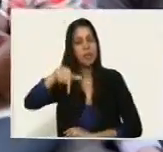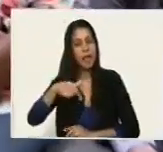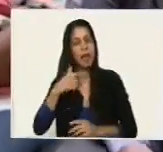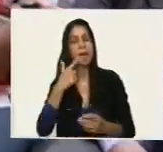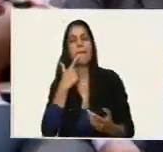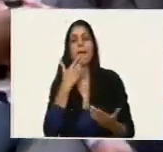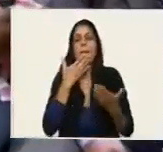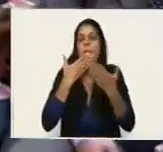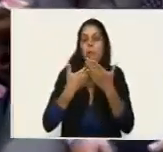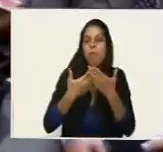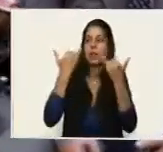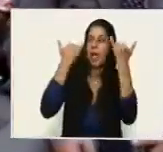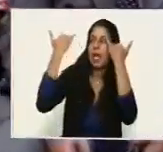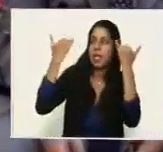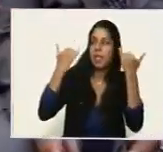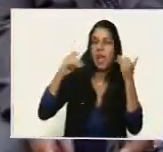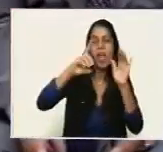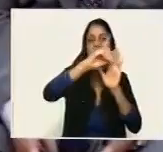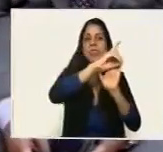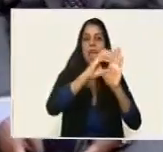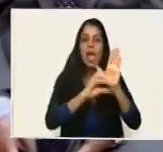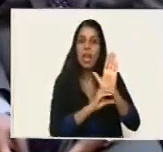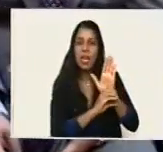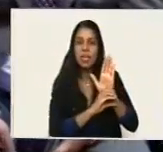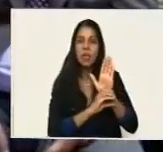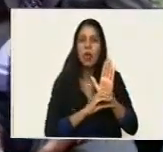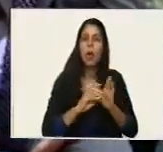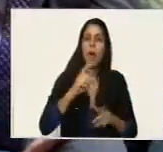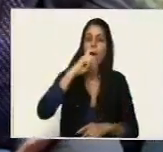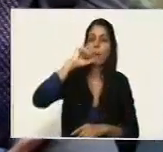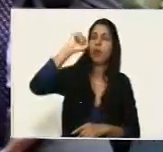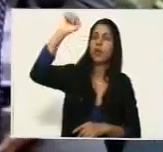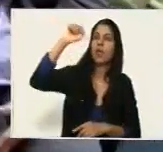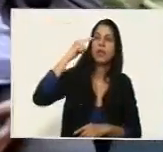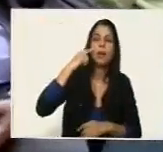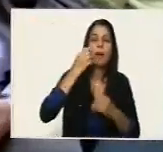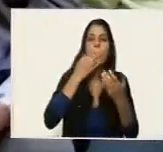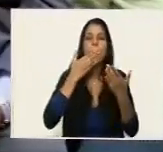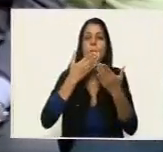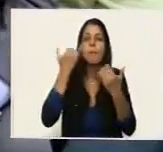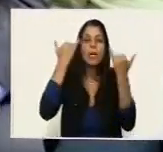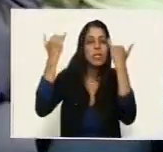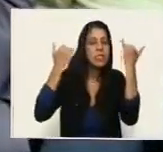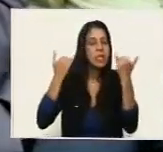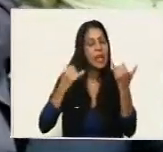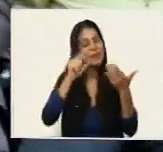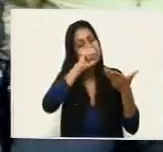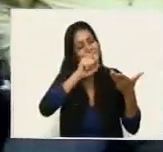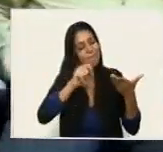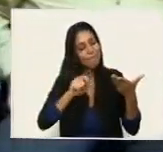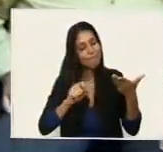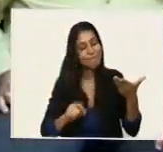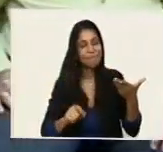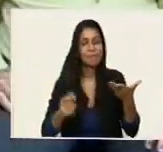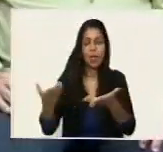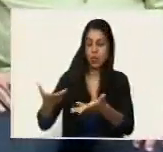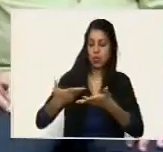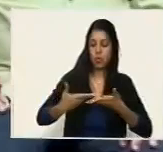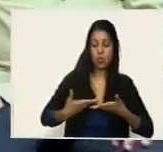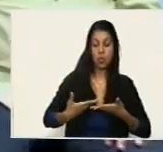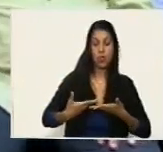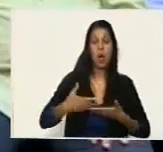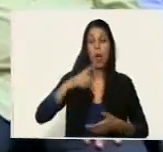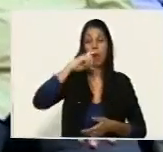de decretos y ha hecho propuestas de políticas que podemos impulsar nosotros desde aquí, de manera que está jugando su